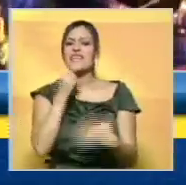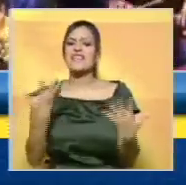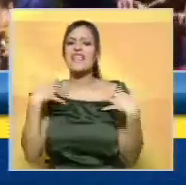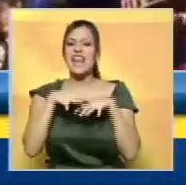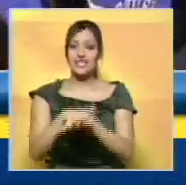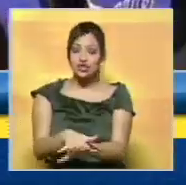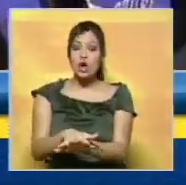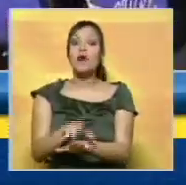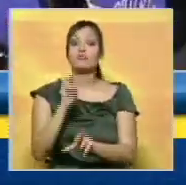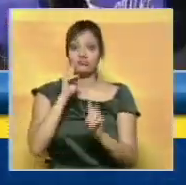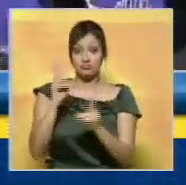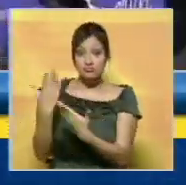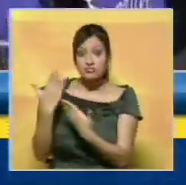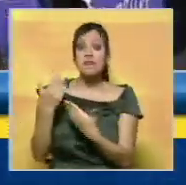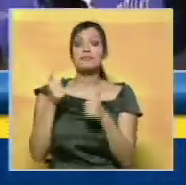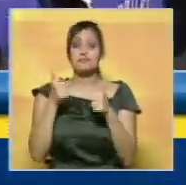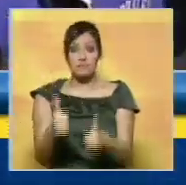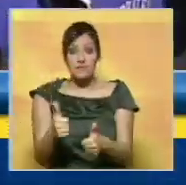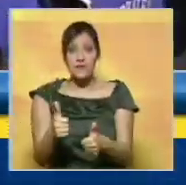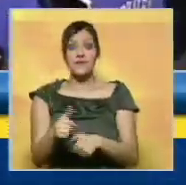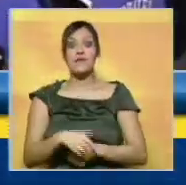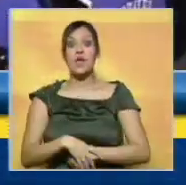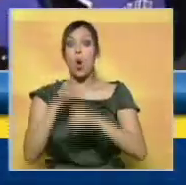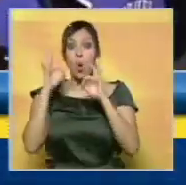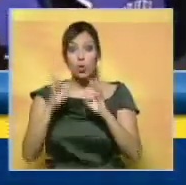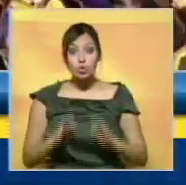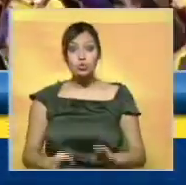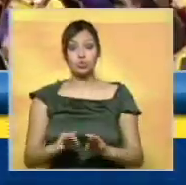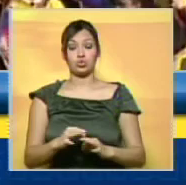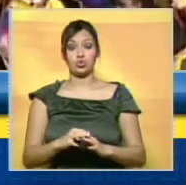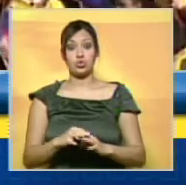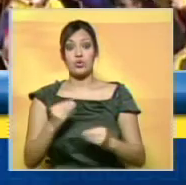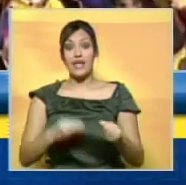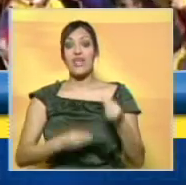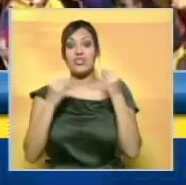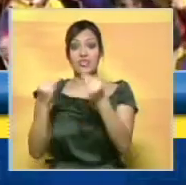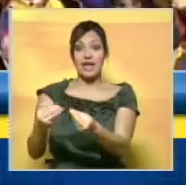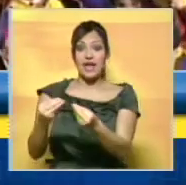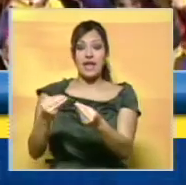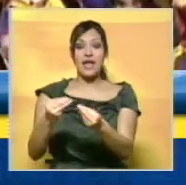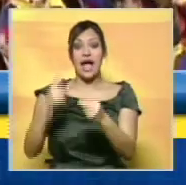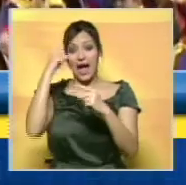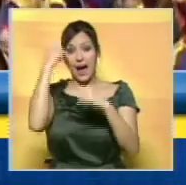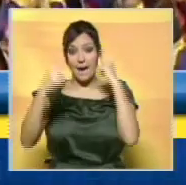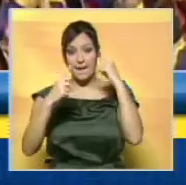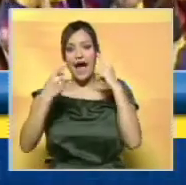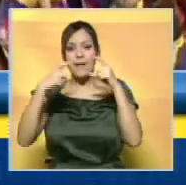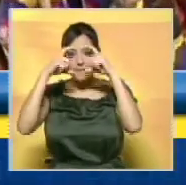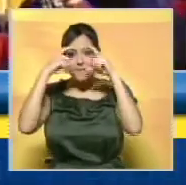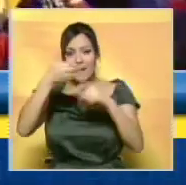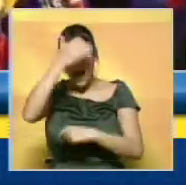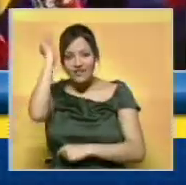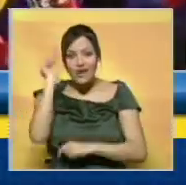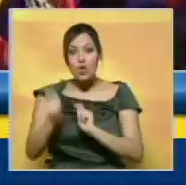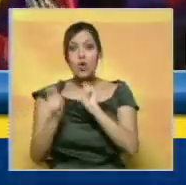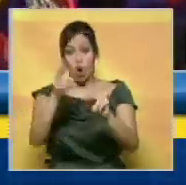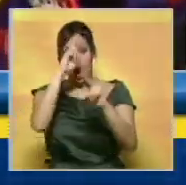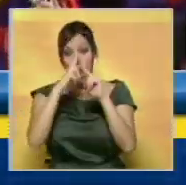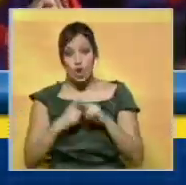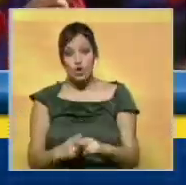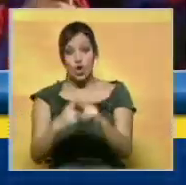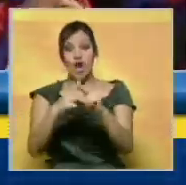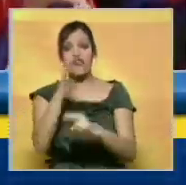Sinfónica fueron reconocidos en la sala donde justamente se le entregó al maestro Abreu la Orden de la Legión de Honor